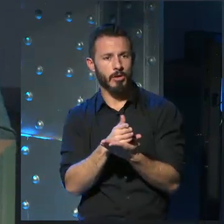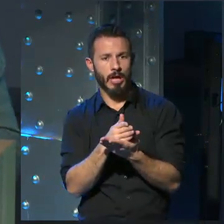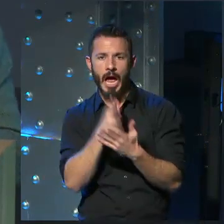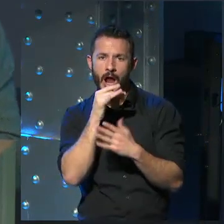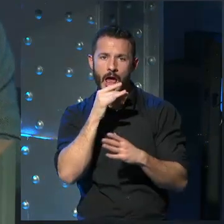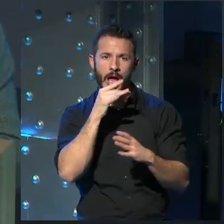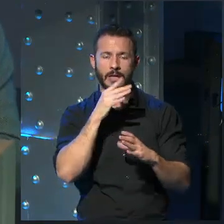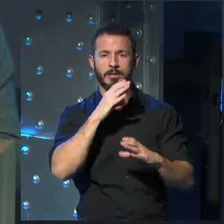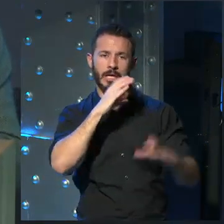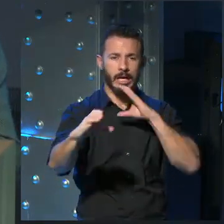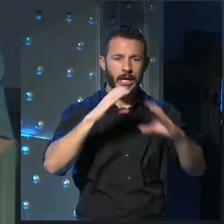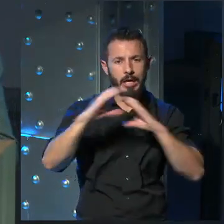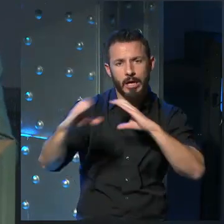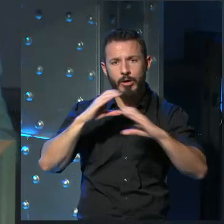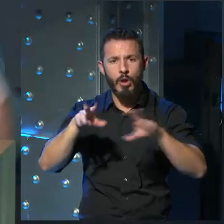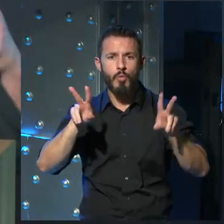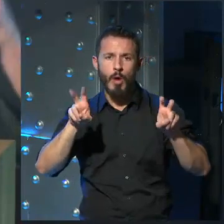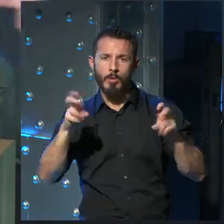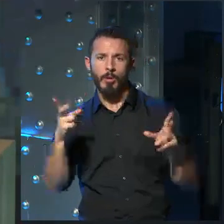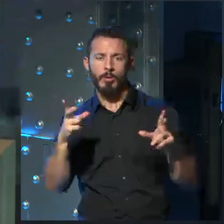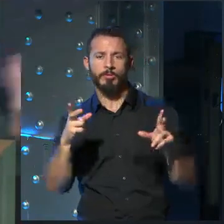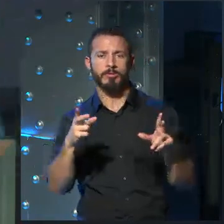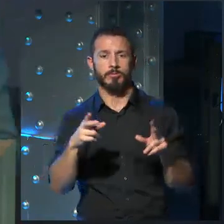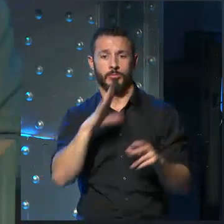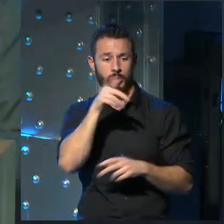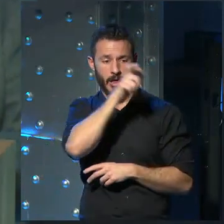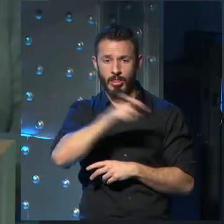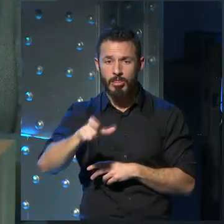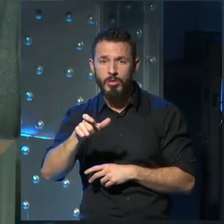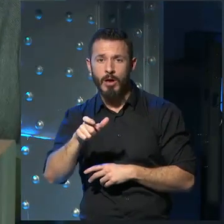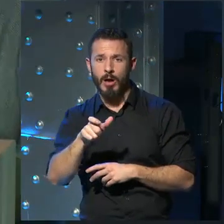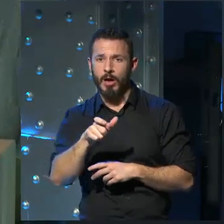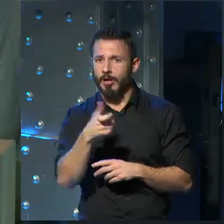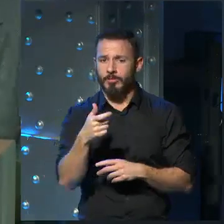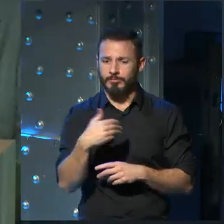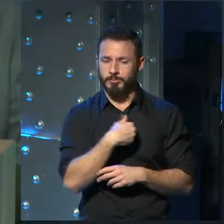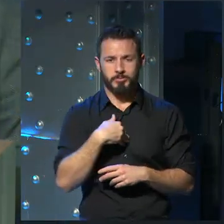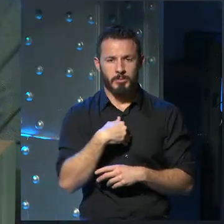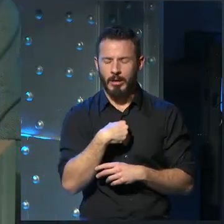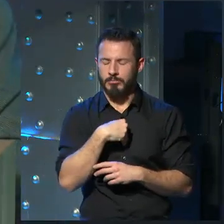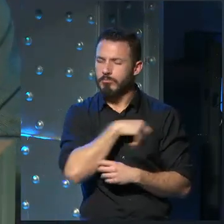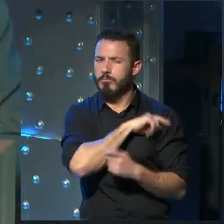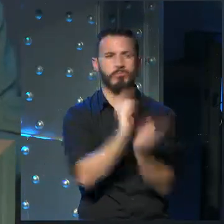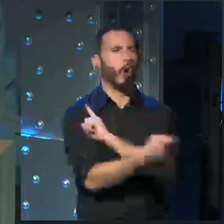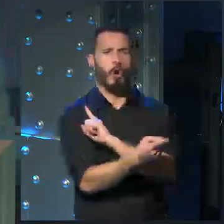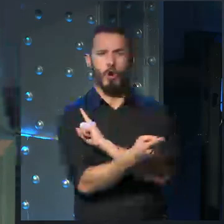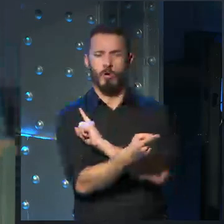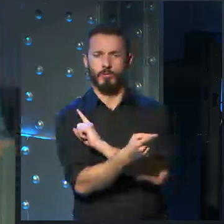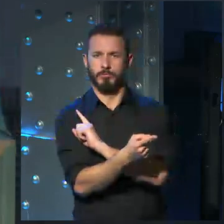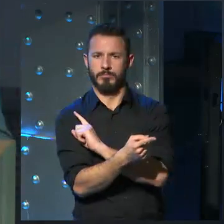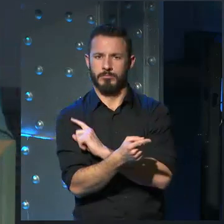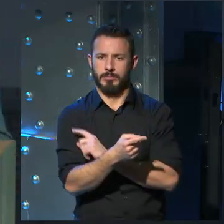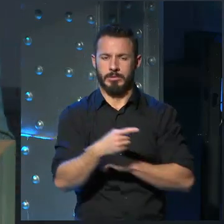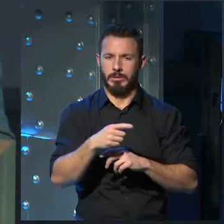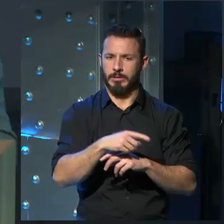de comunicación ante un ciudadano que ha cambiado radicalmente su papel en lo que le ocupa y